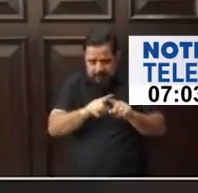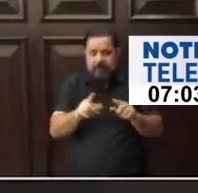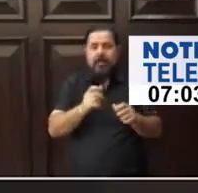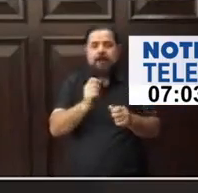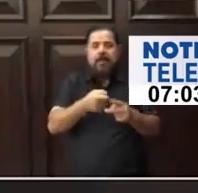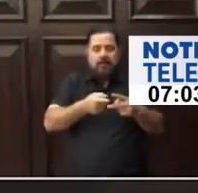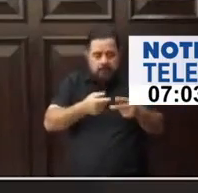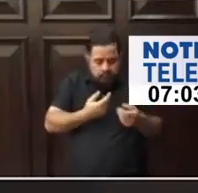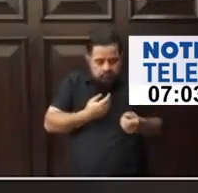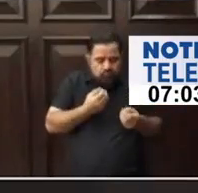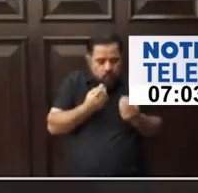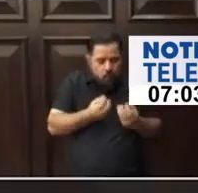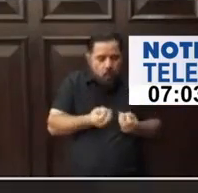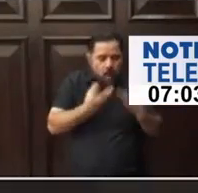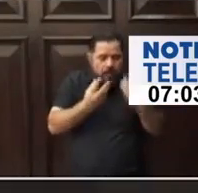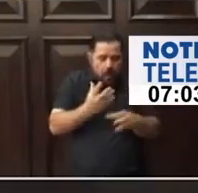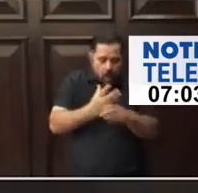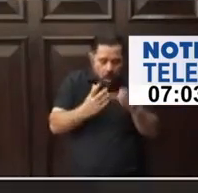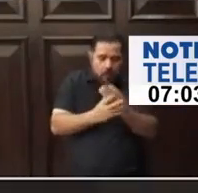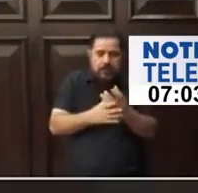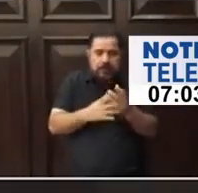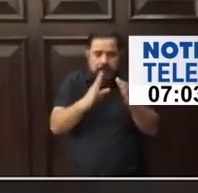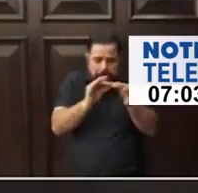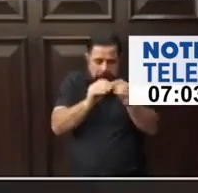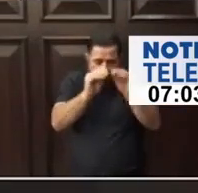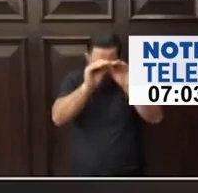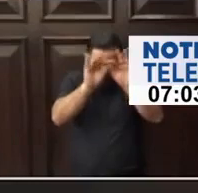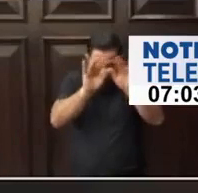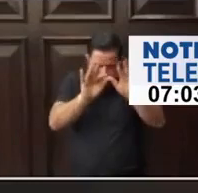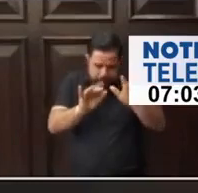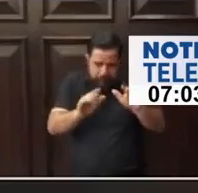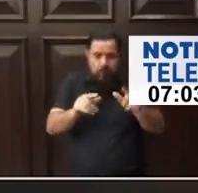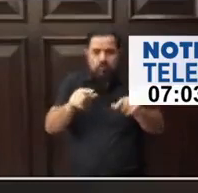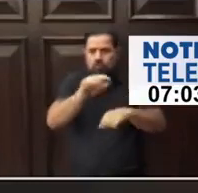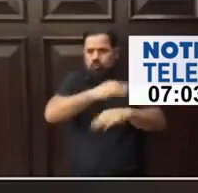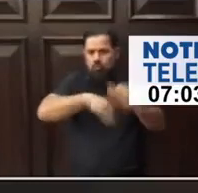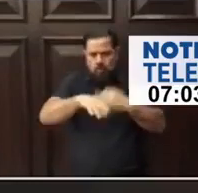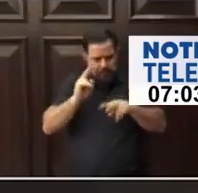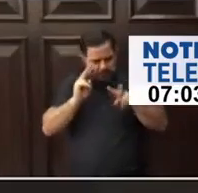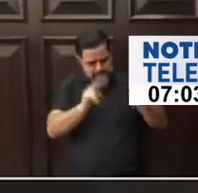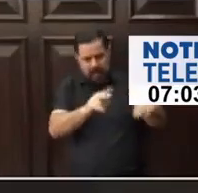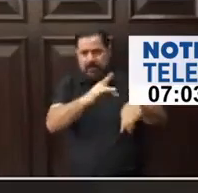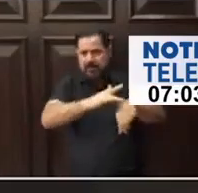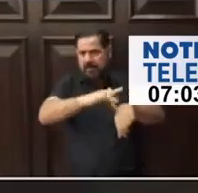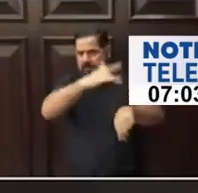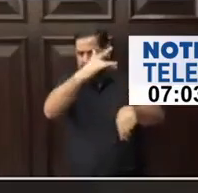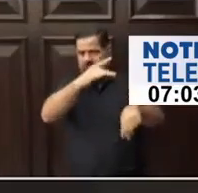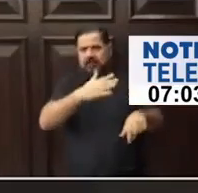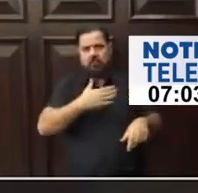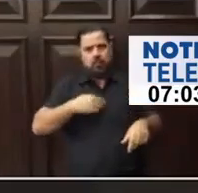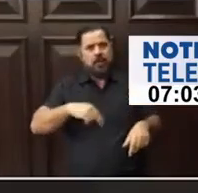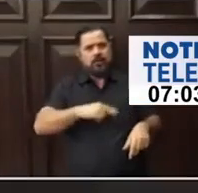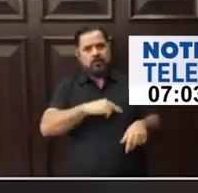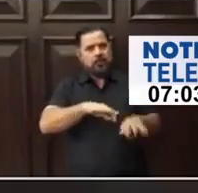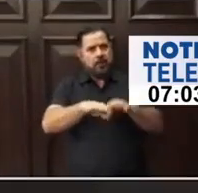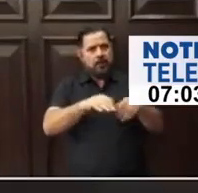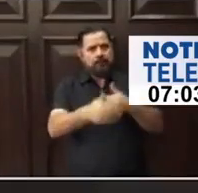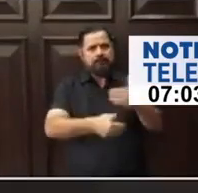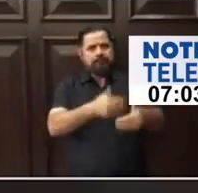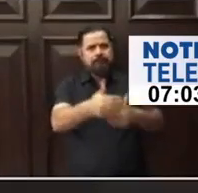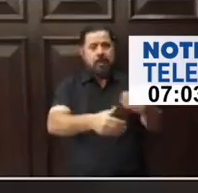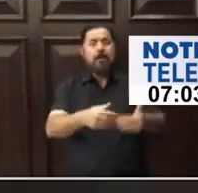indicadores que describen con toda transparencia nuestros avances, por supuesto, pero también que dan cuenta de